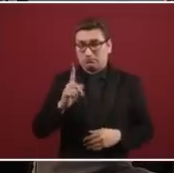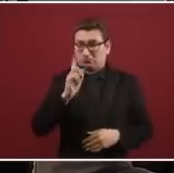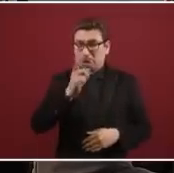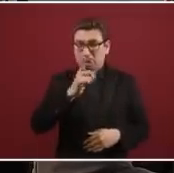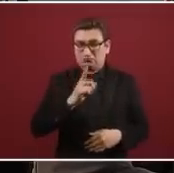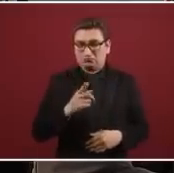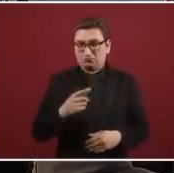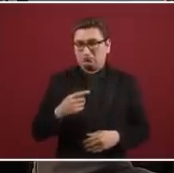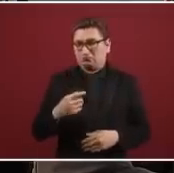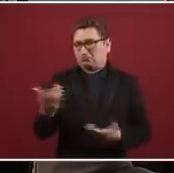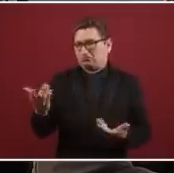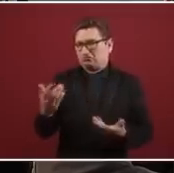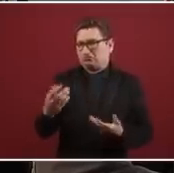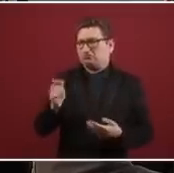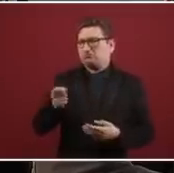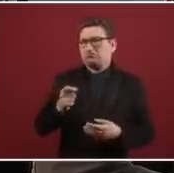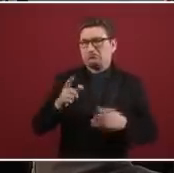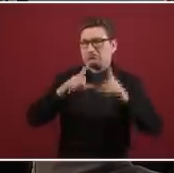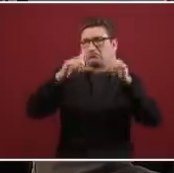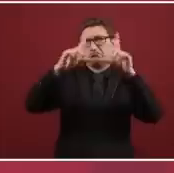Pues es una manta,